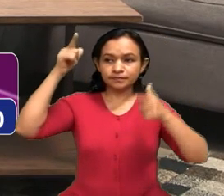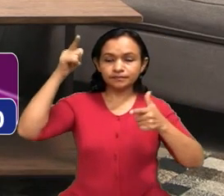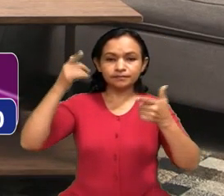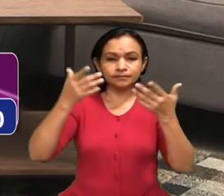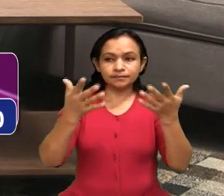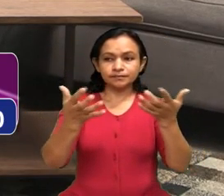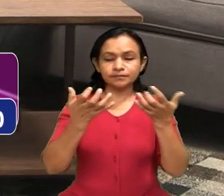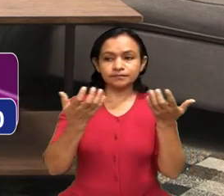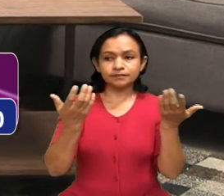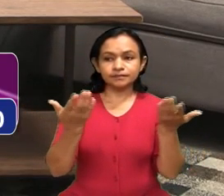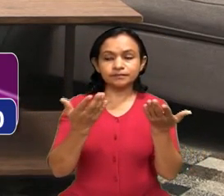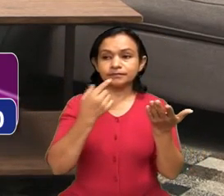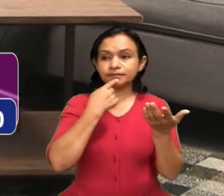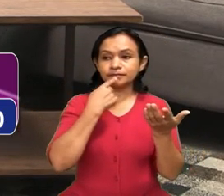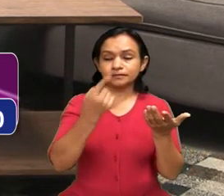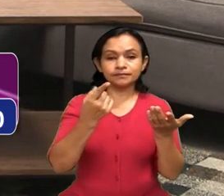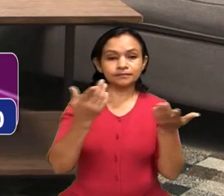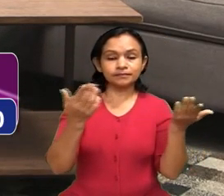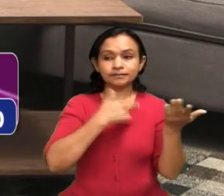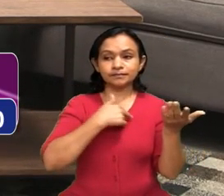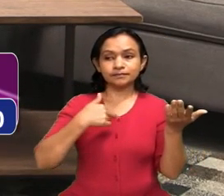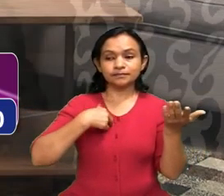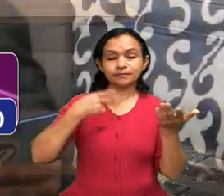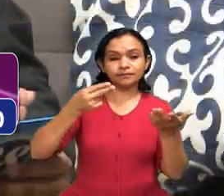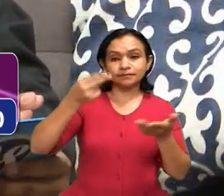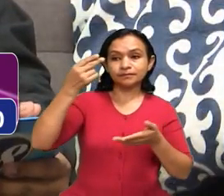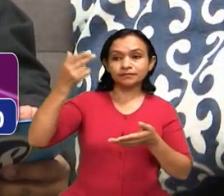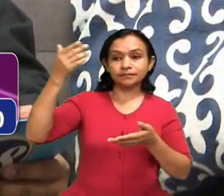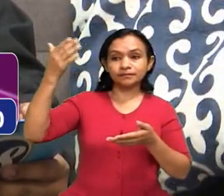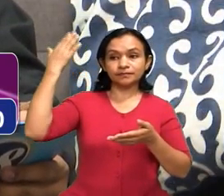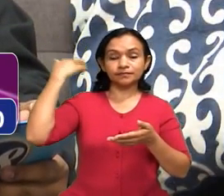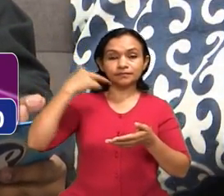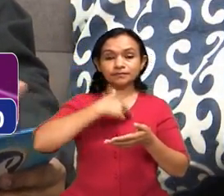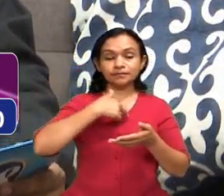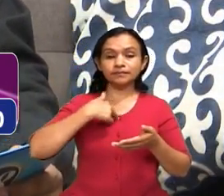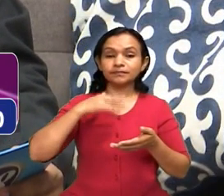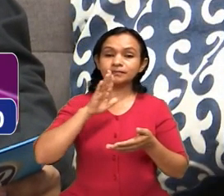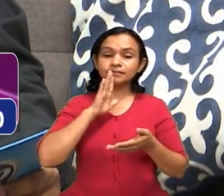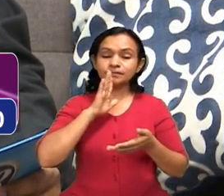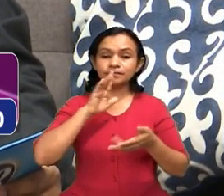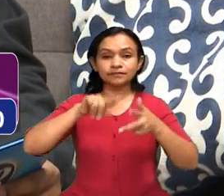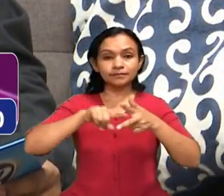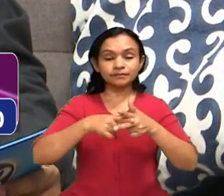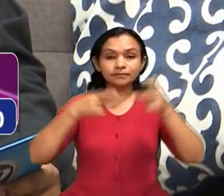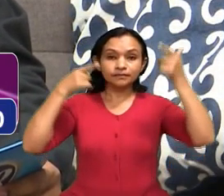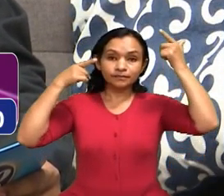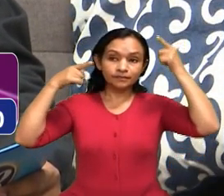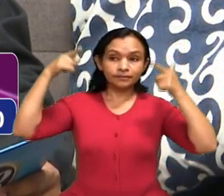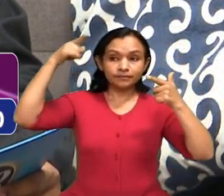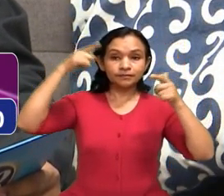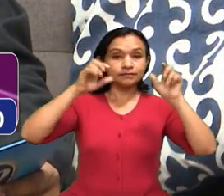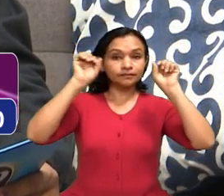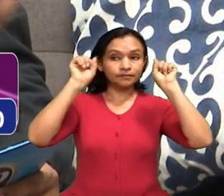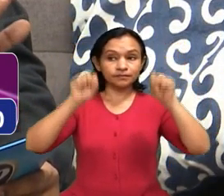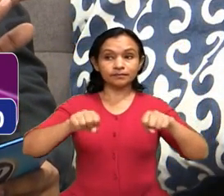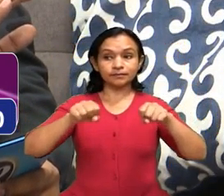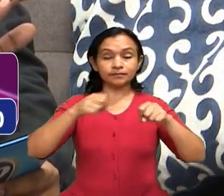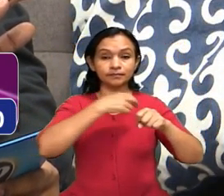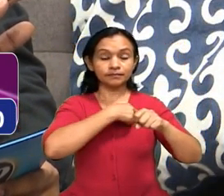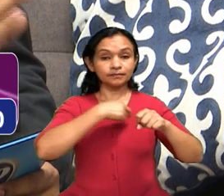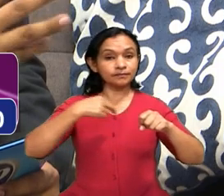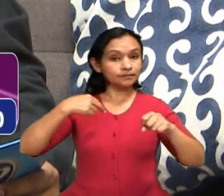quisiera resbalar, digamos, en datos históricos y a partir de eso iniciar la conversación, pero Sandino también logra